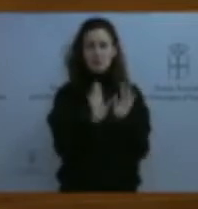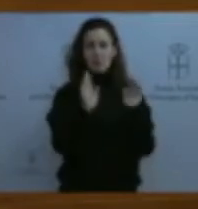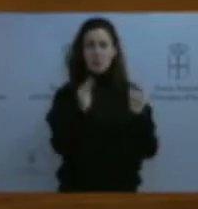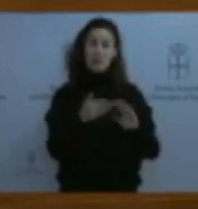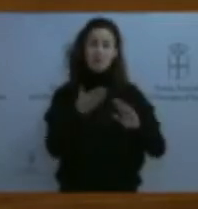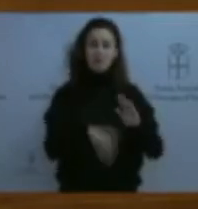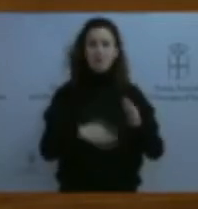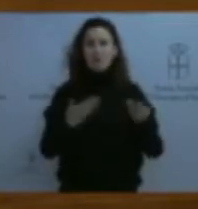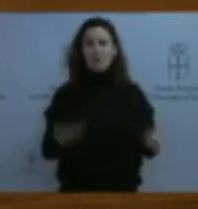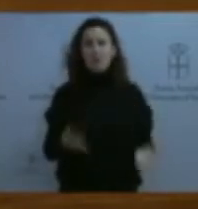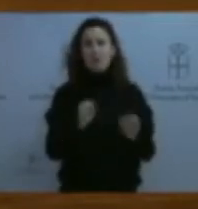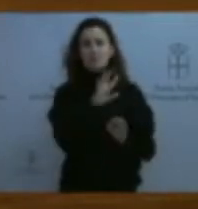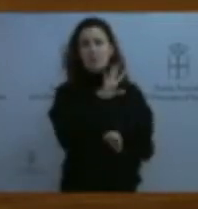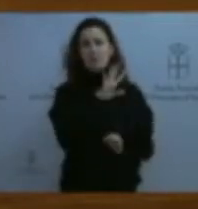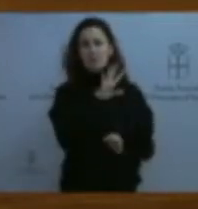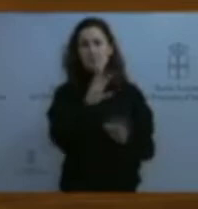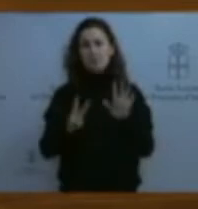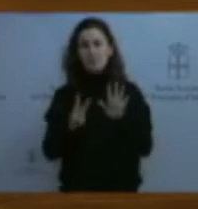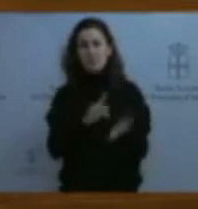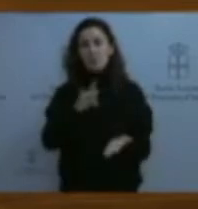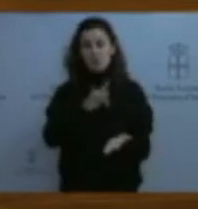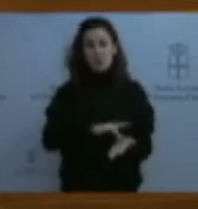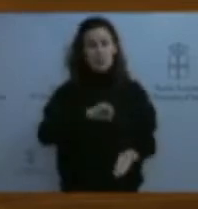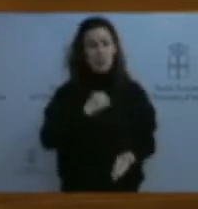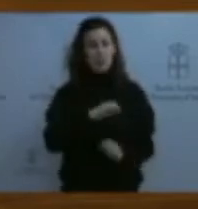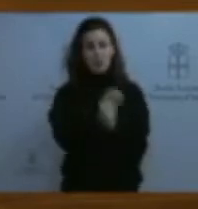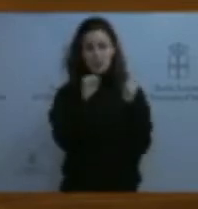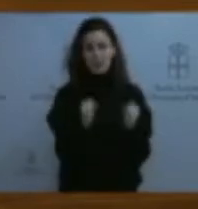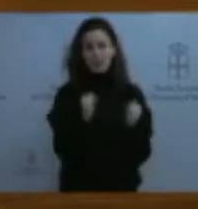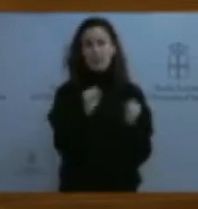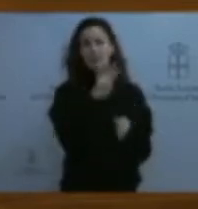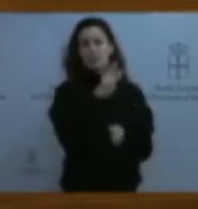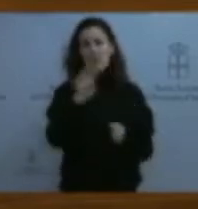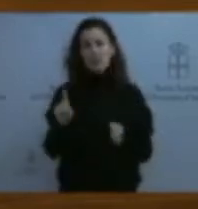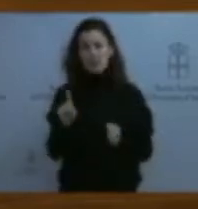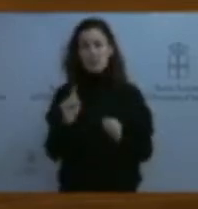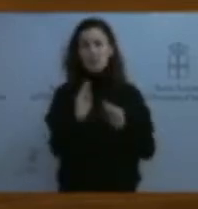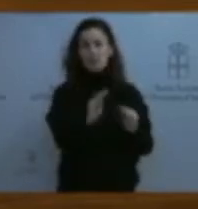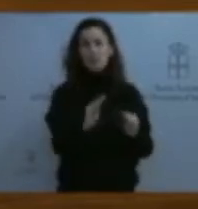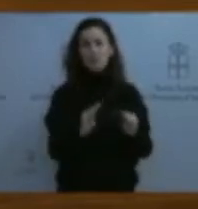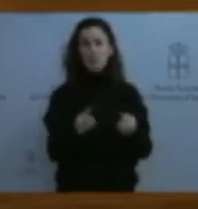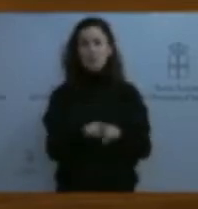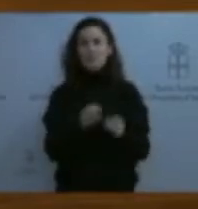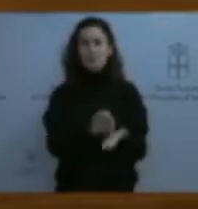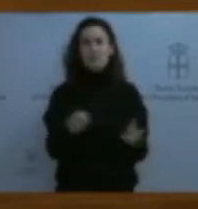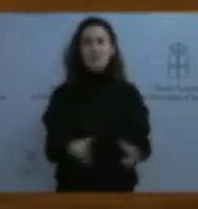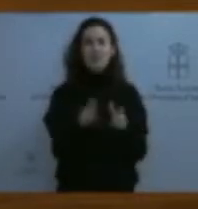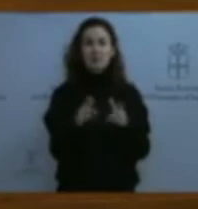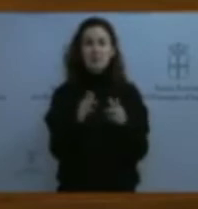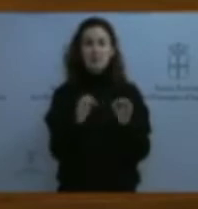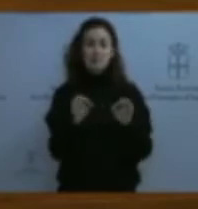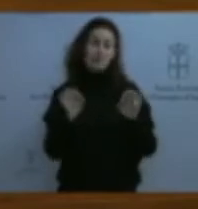cuales 58 ocurrieron en establecimientos residenciales y 41 en actividades de servicios sociales sin